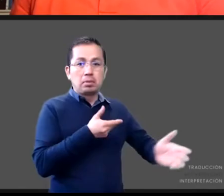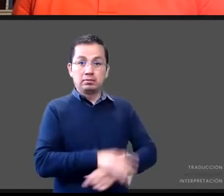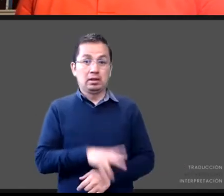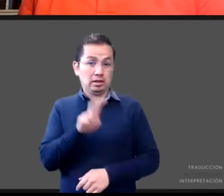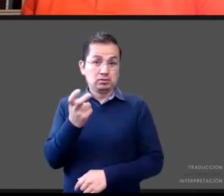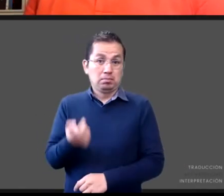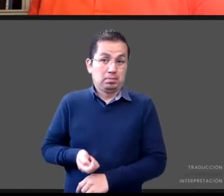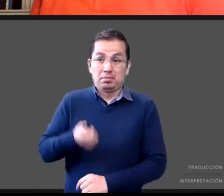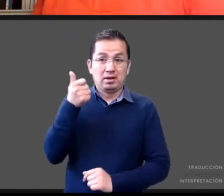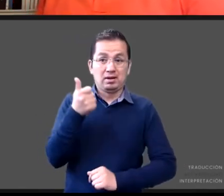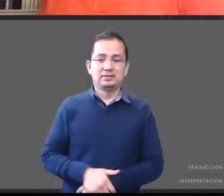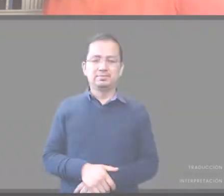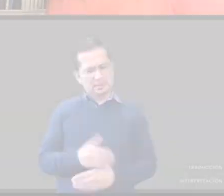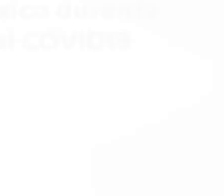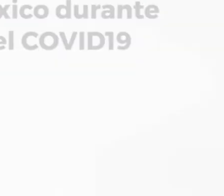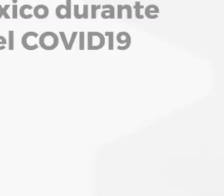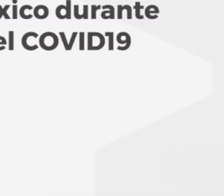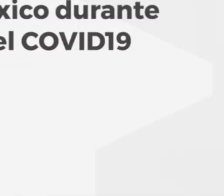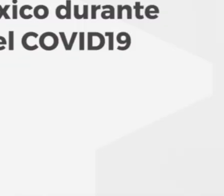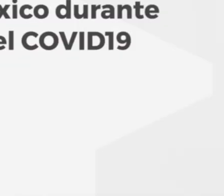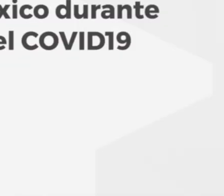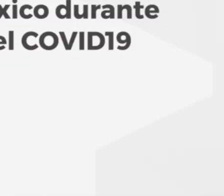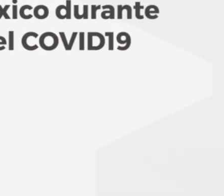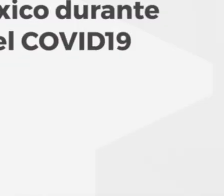sobre participación. Gracias.